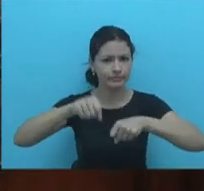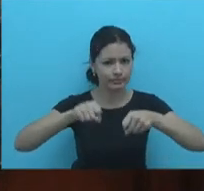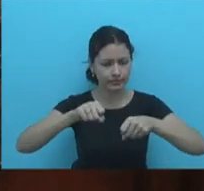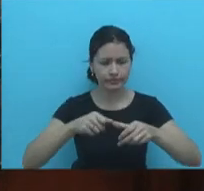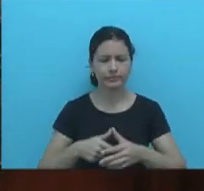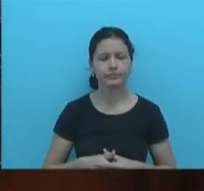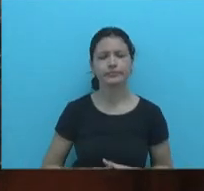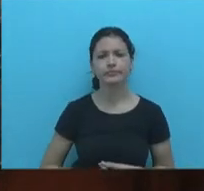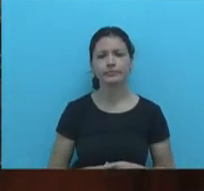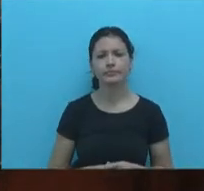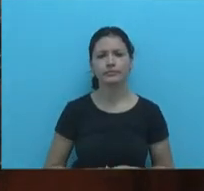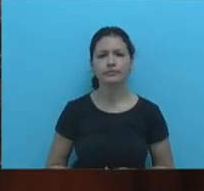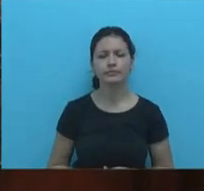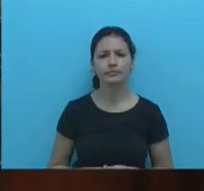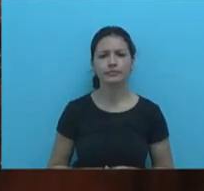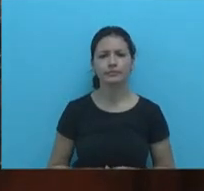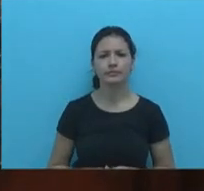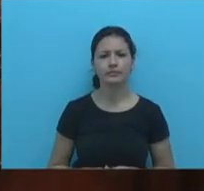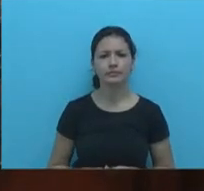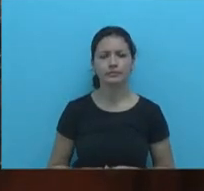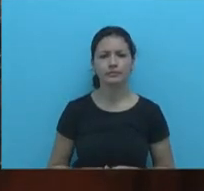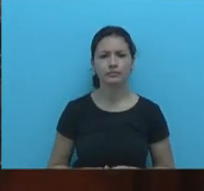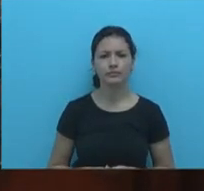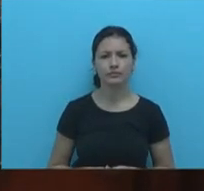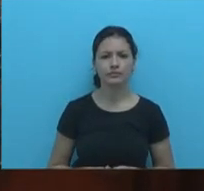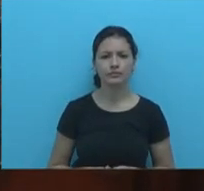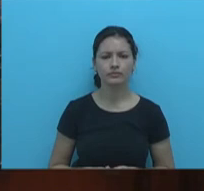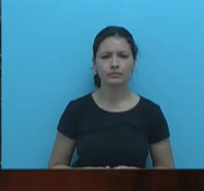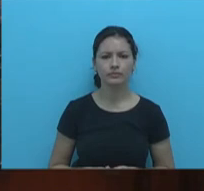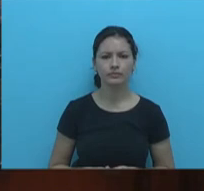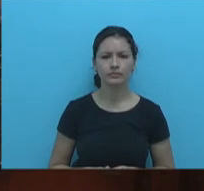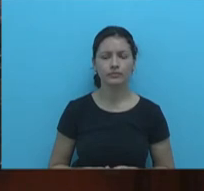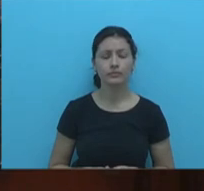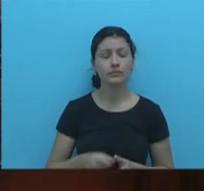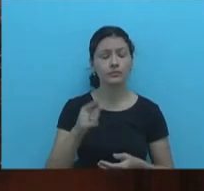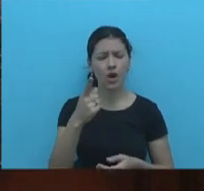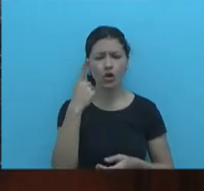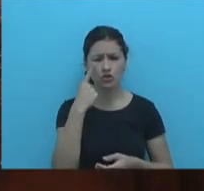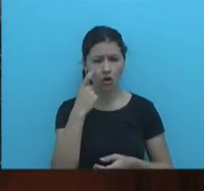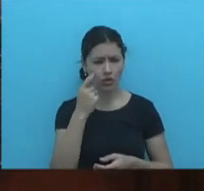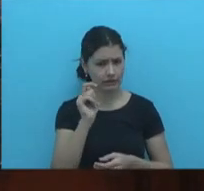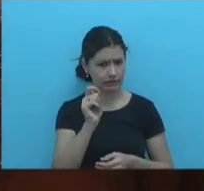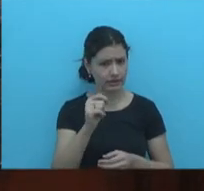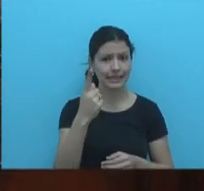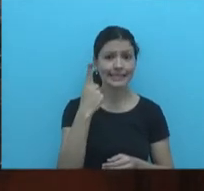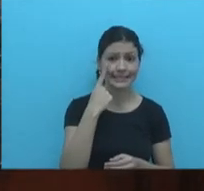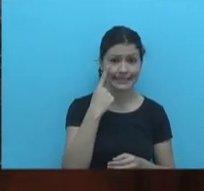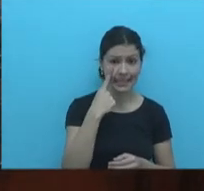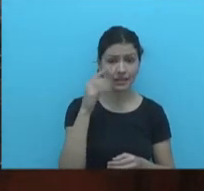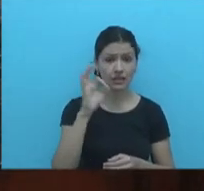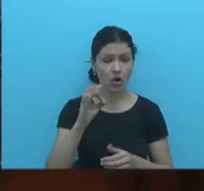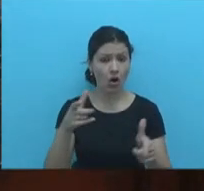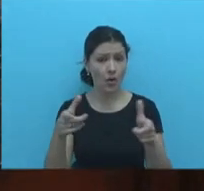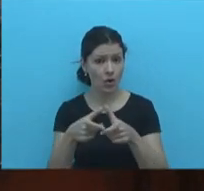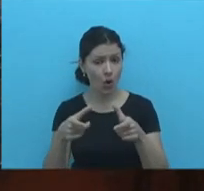7. Control. El programa de sustitución de vehículos será controlado por el intendente o jefe comunal o por el órgano